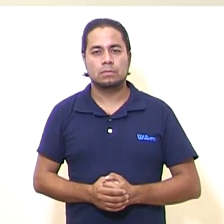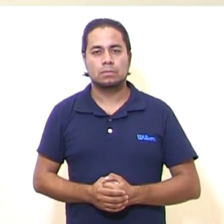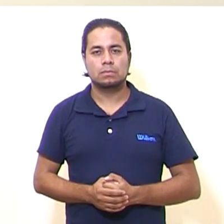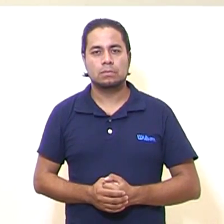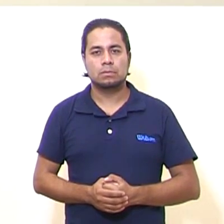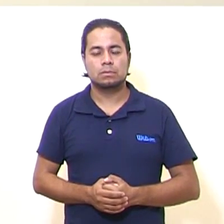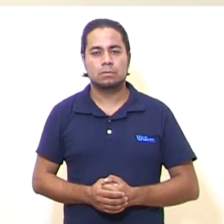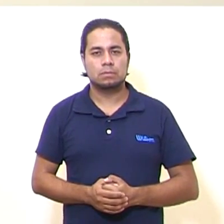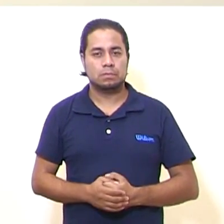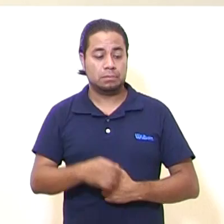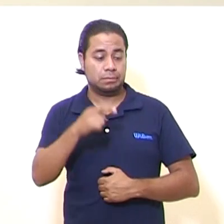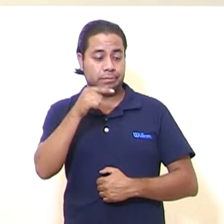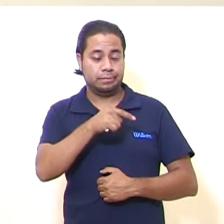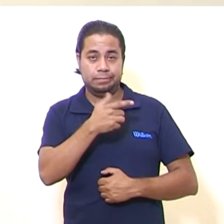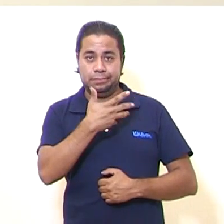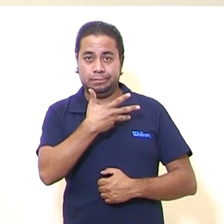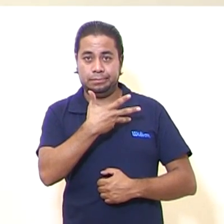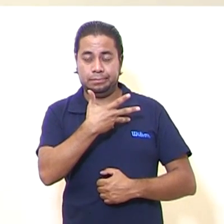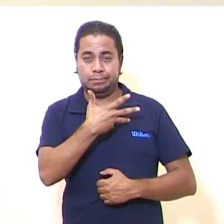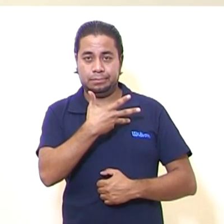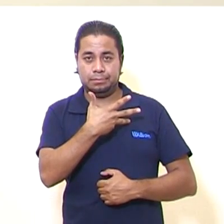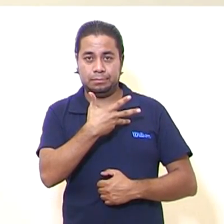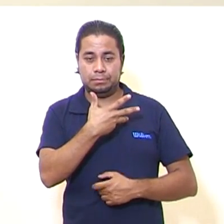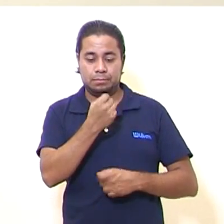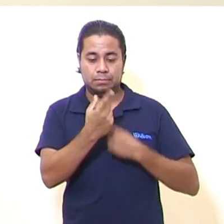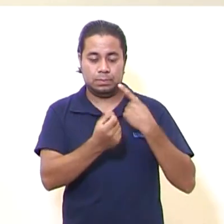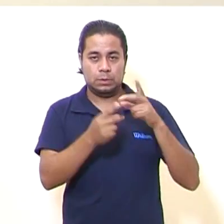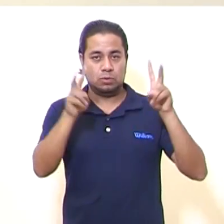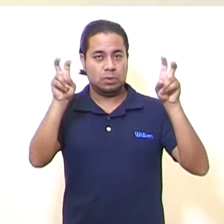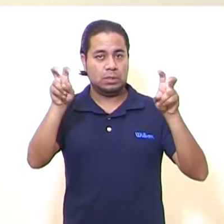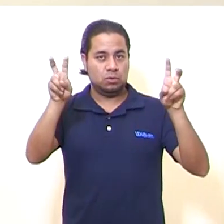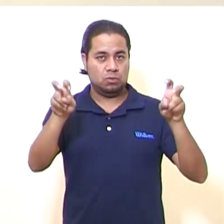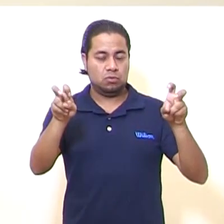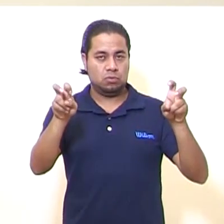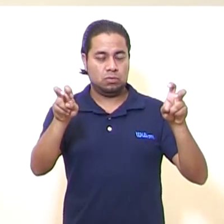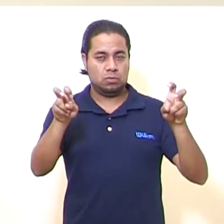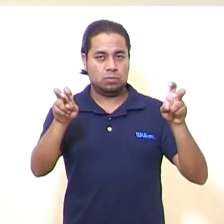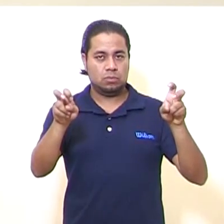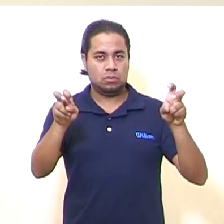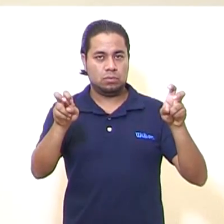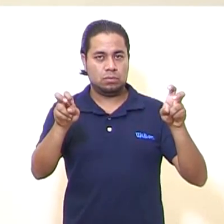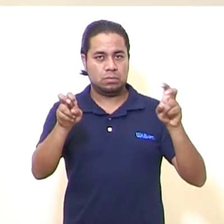vamos a encontrar los títulos. Los títulos